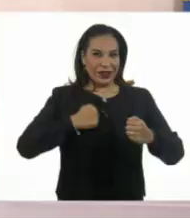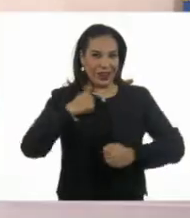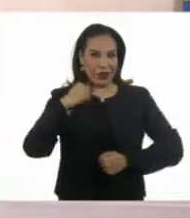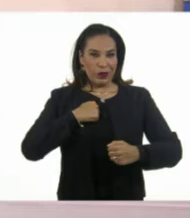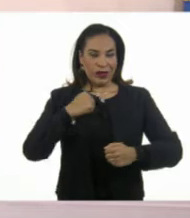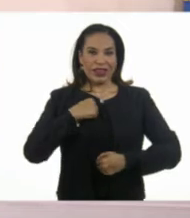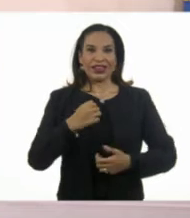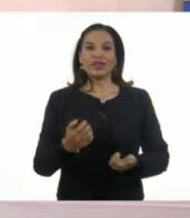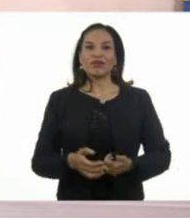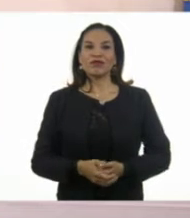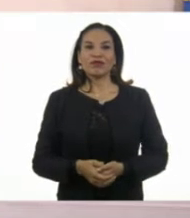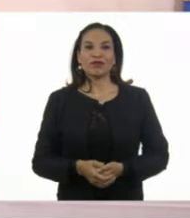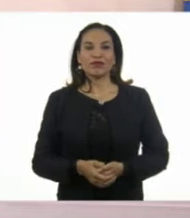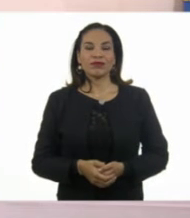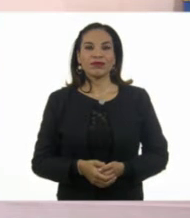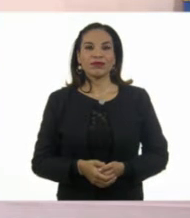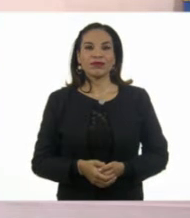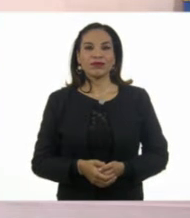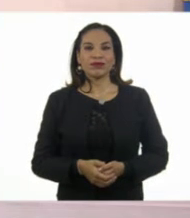Ok.